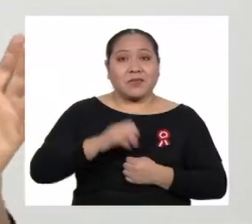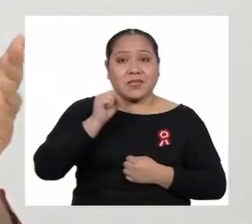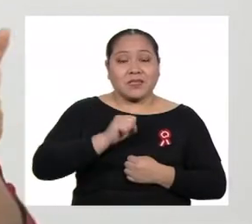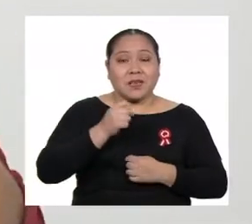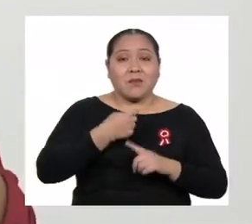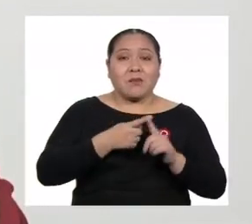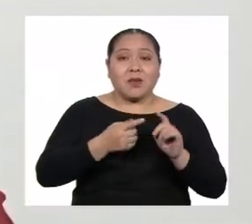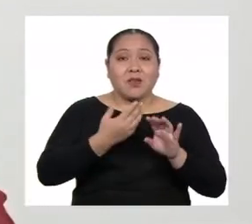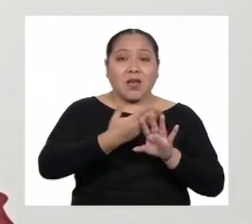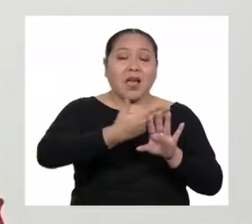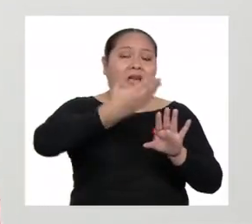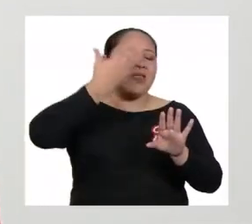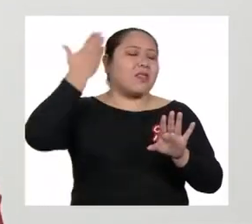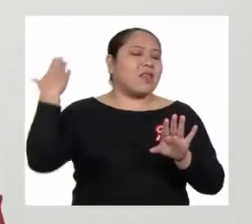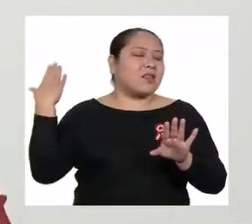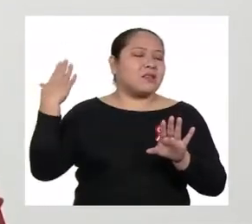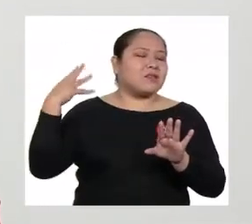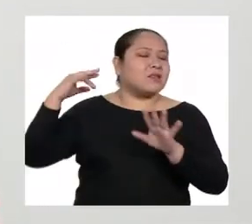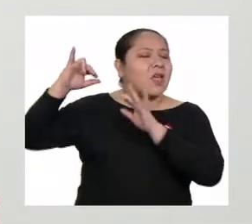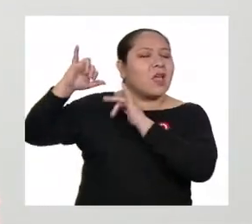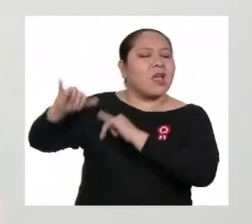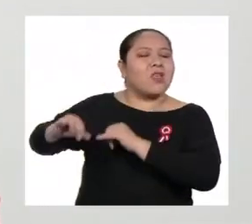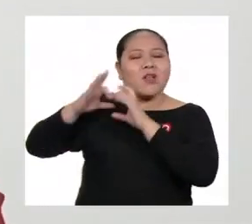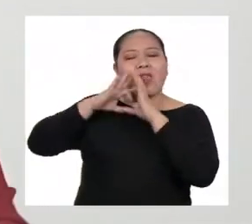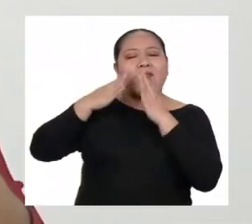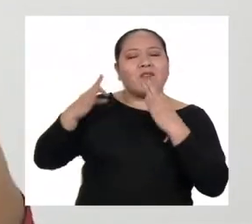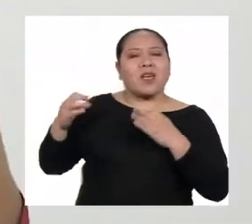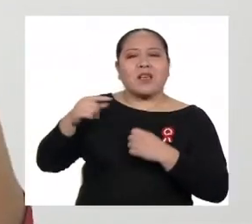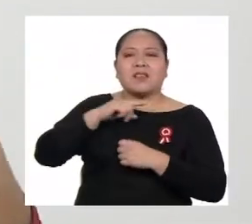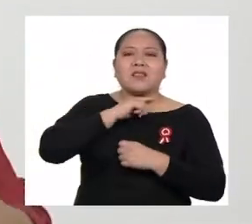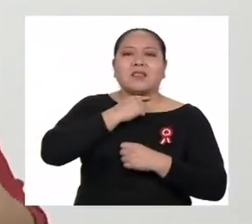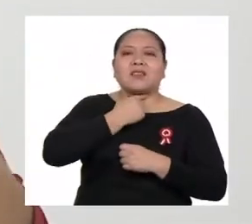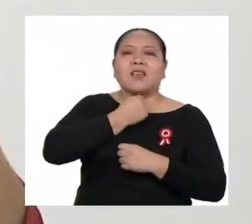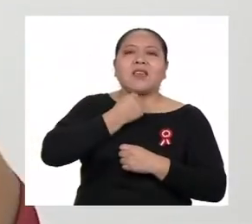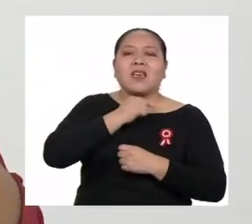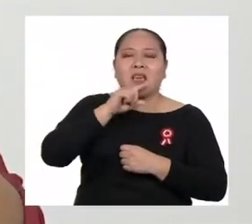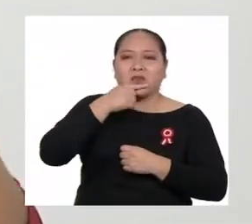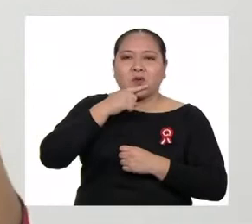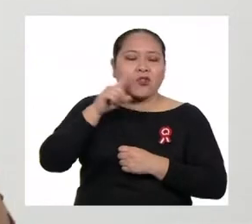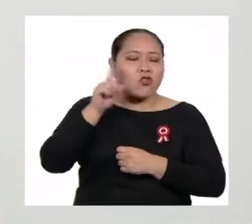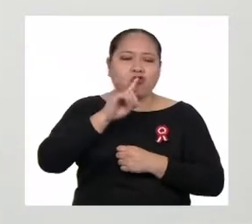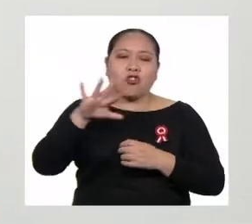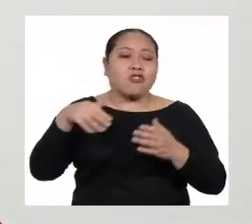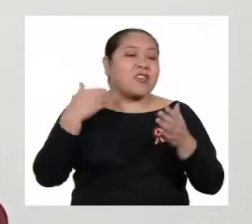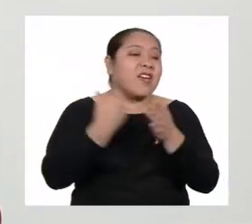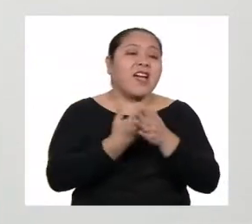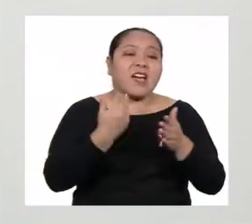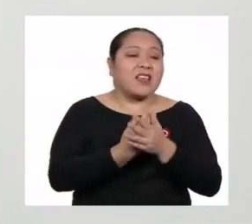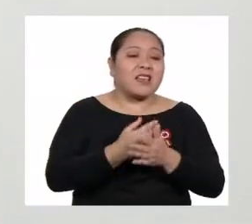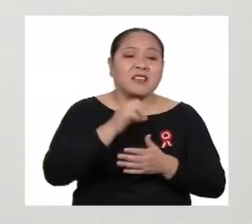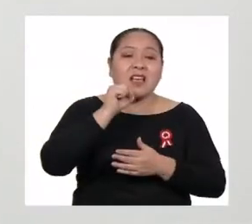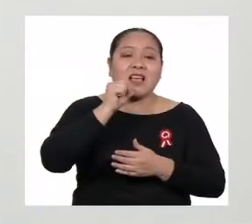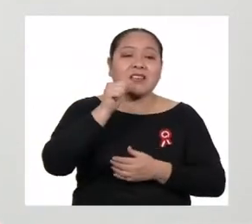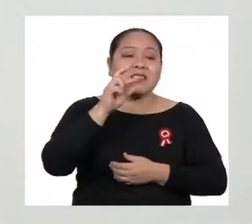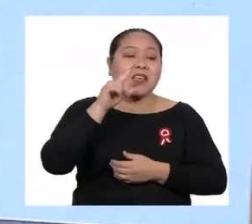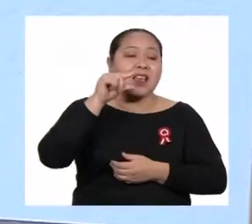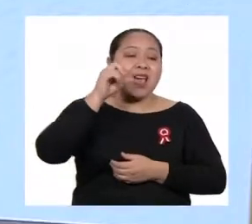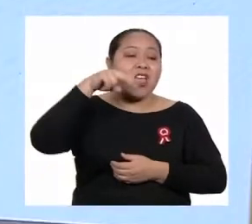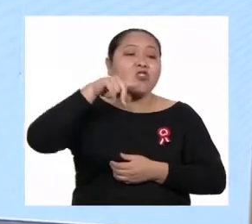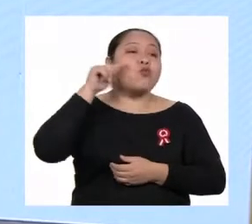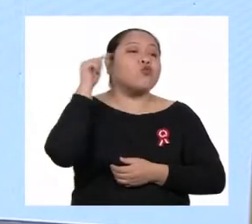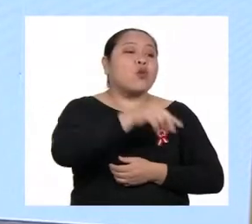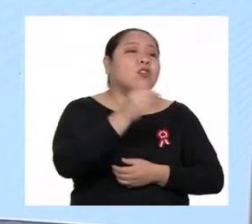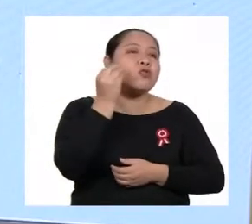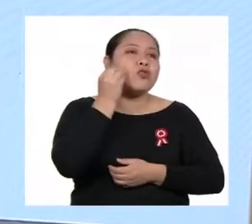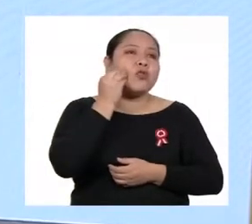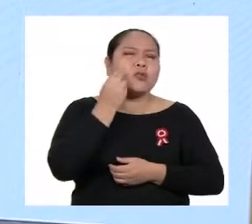la frase de su abuela, que decía, no llegarás ni a sargento por bruto.